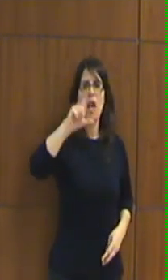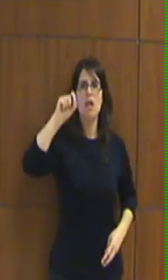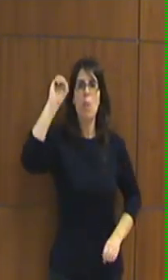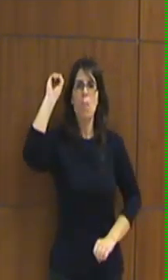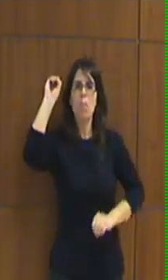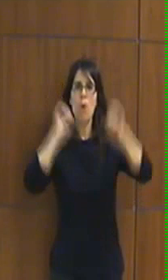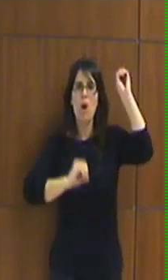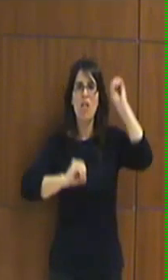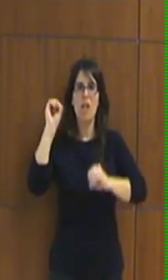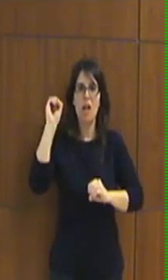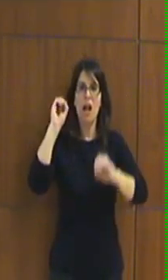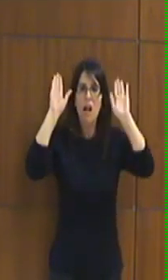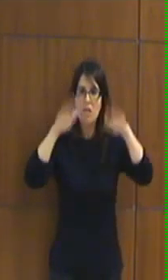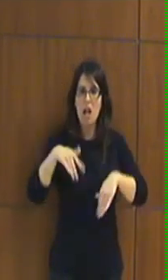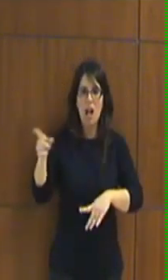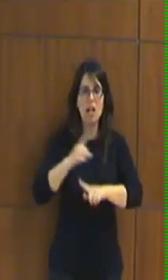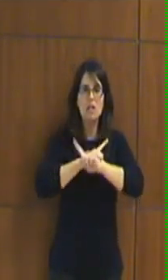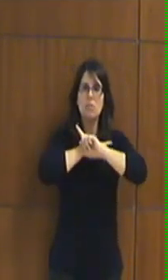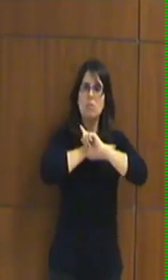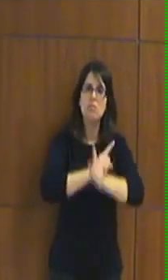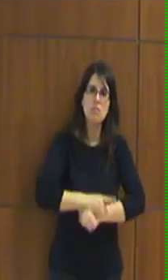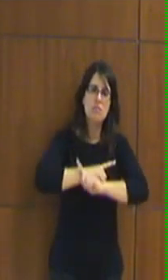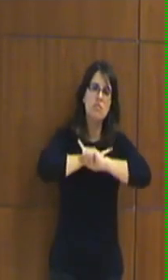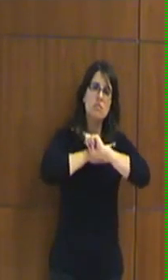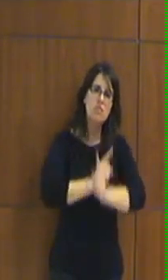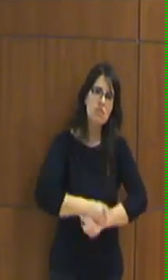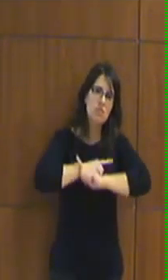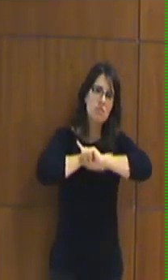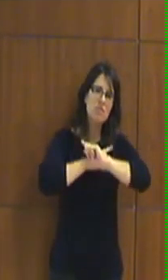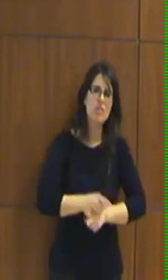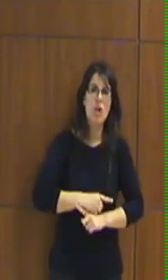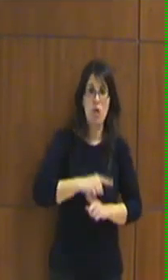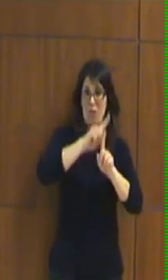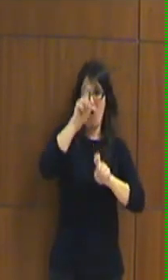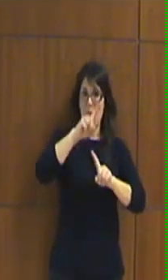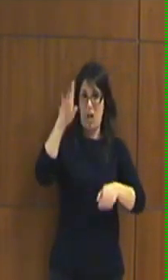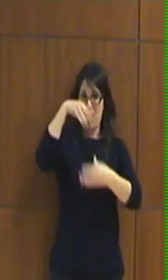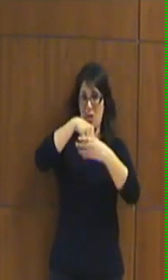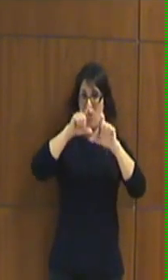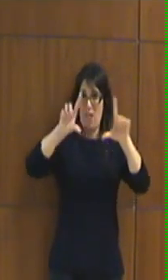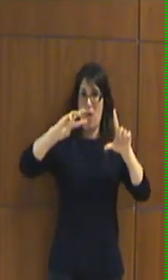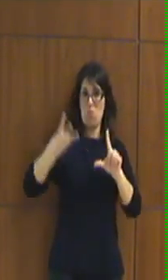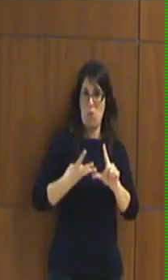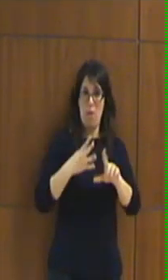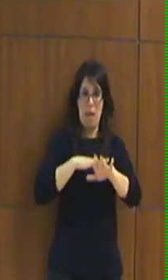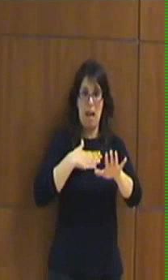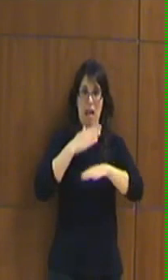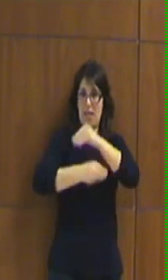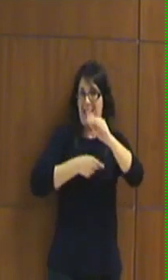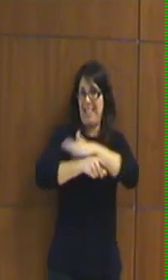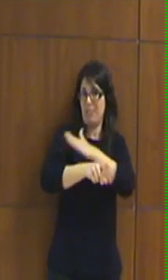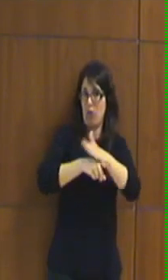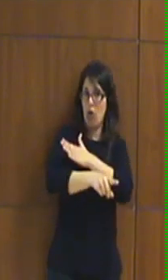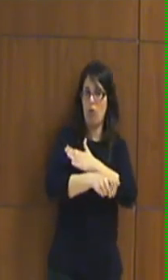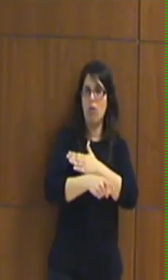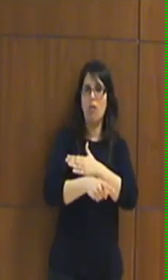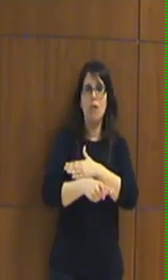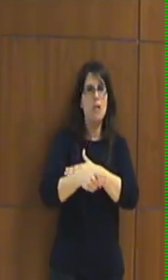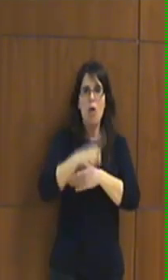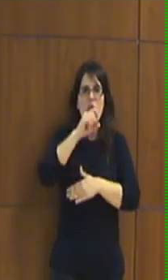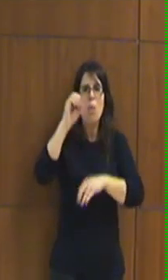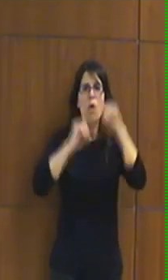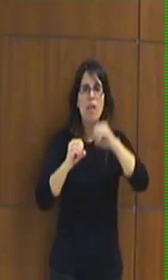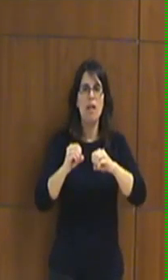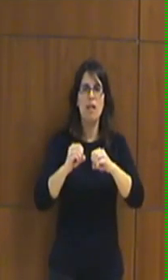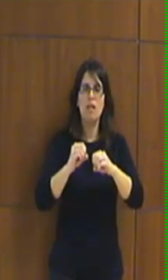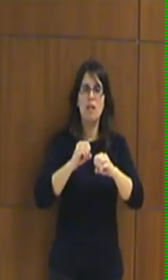100% de los casos no habían sido capaces de rellenar el formulario completamente. El 100% de los casos no había sido capaz de llegar por sí